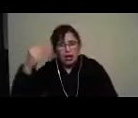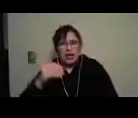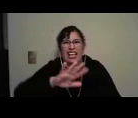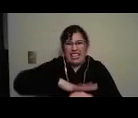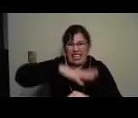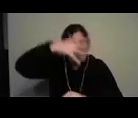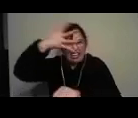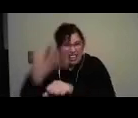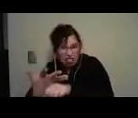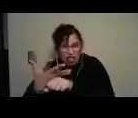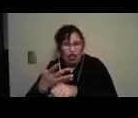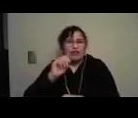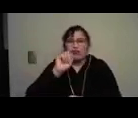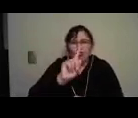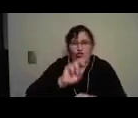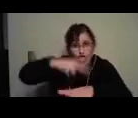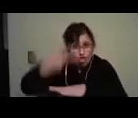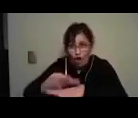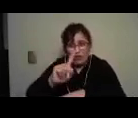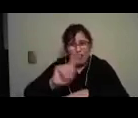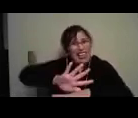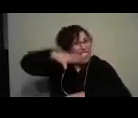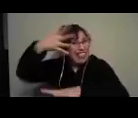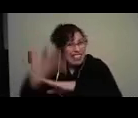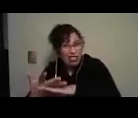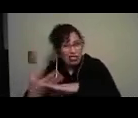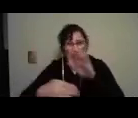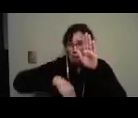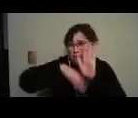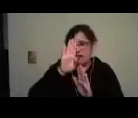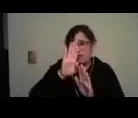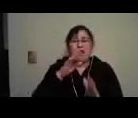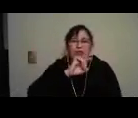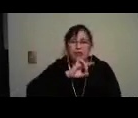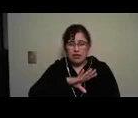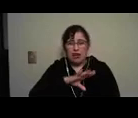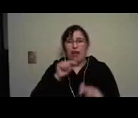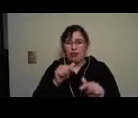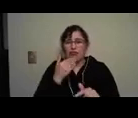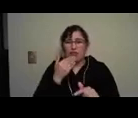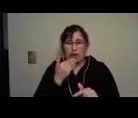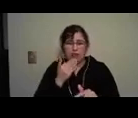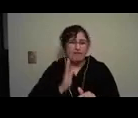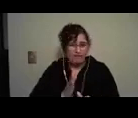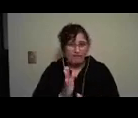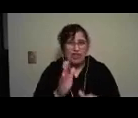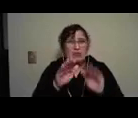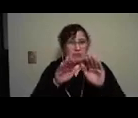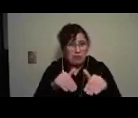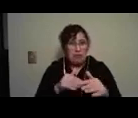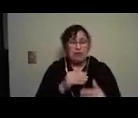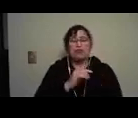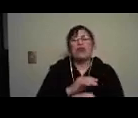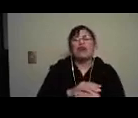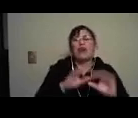¿ya? Y eso también repercute en Chile porque nuestros pronósticos indican